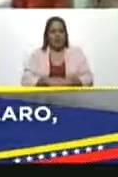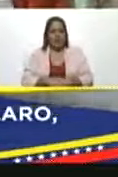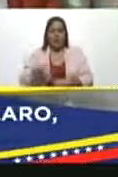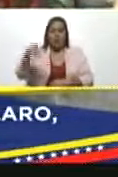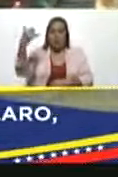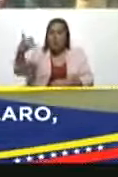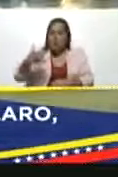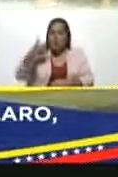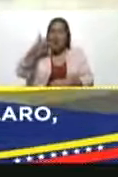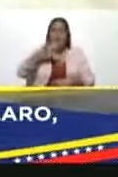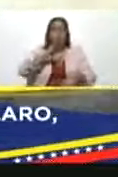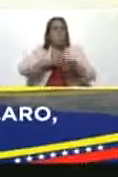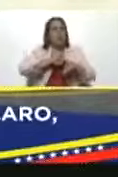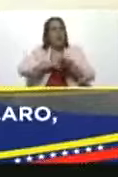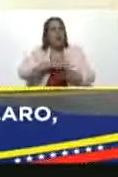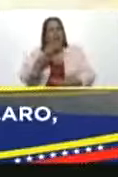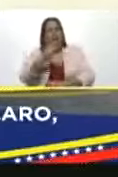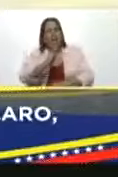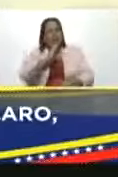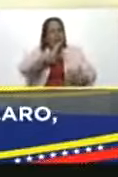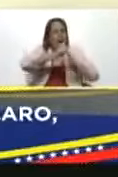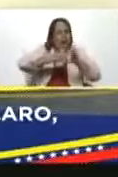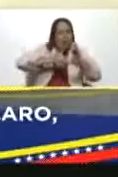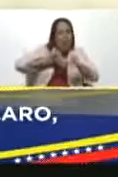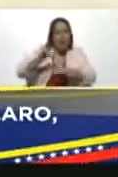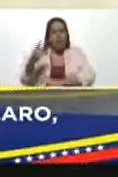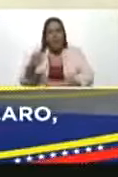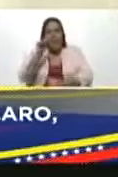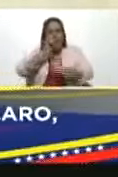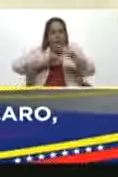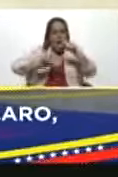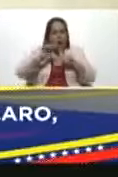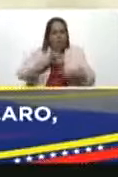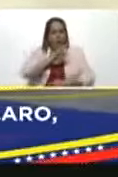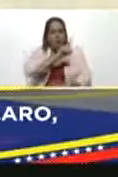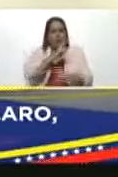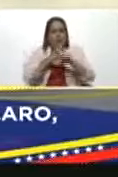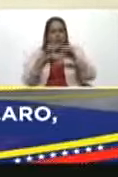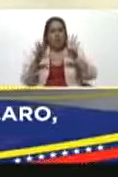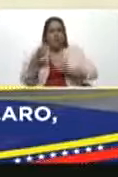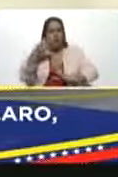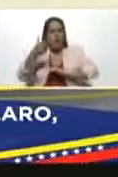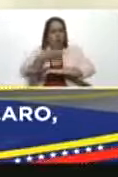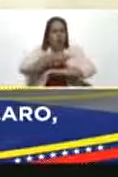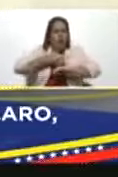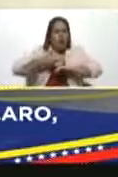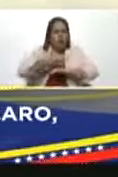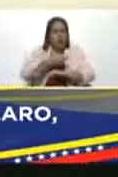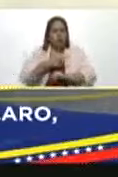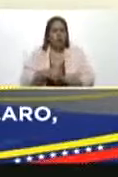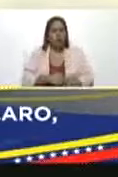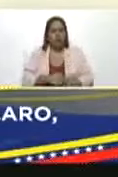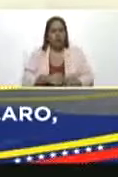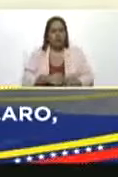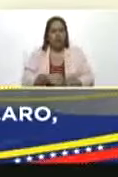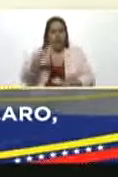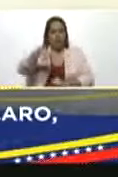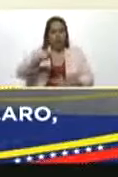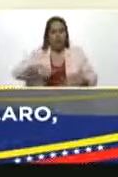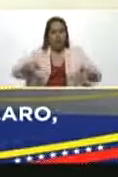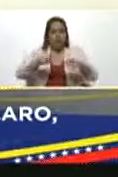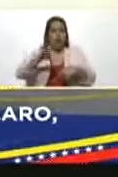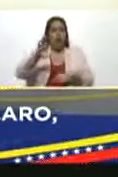dice por qué tenemos tantas denuncias de agua en el 1x10 del buen gobierno en